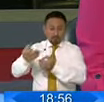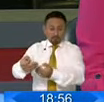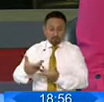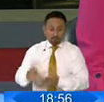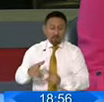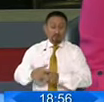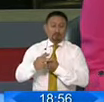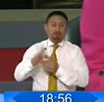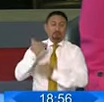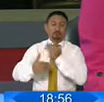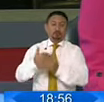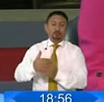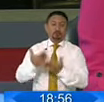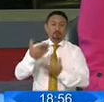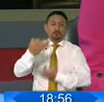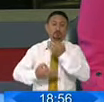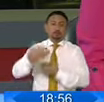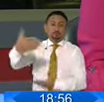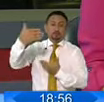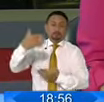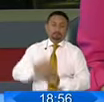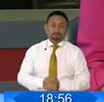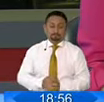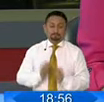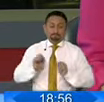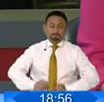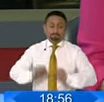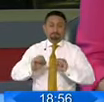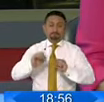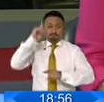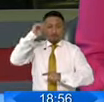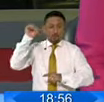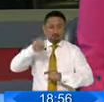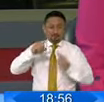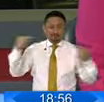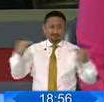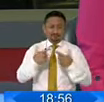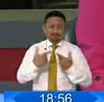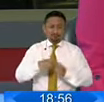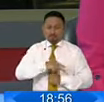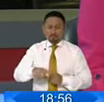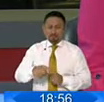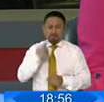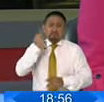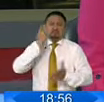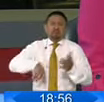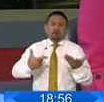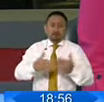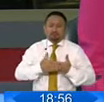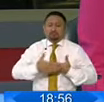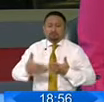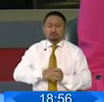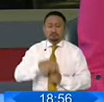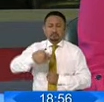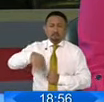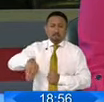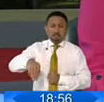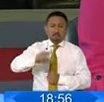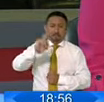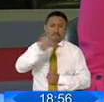del inicio del proceso de enjuiciamiento. Hay voces contrarias a continuar el trámite, pues consideran que este miércoles el